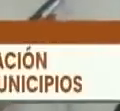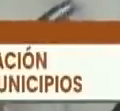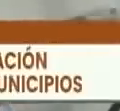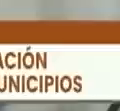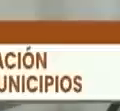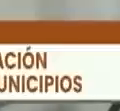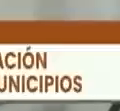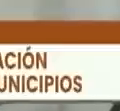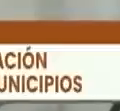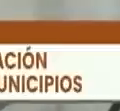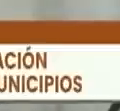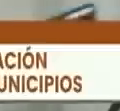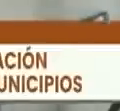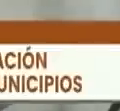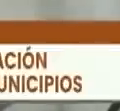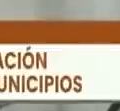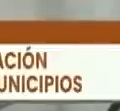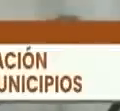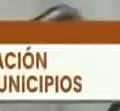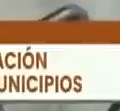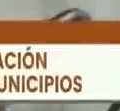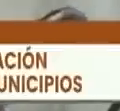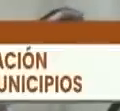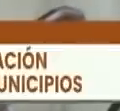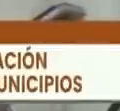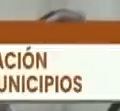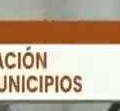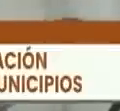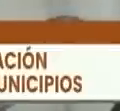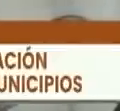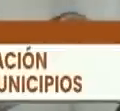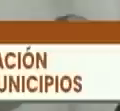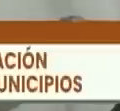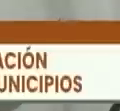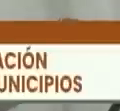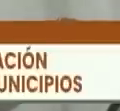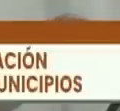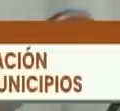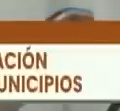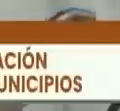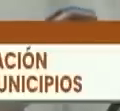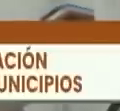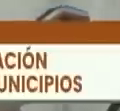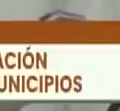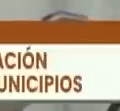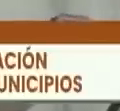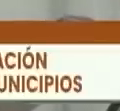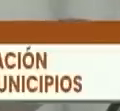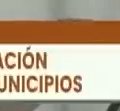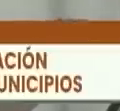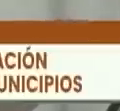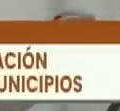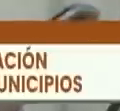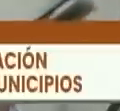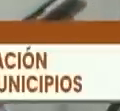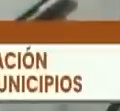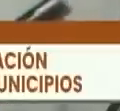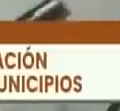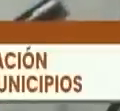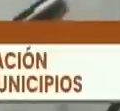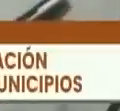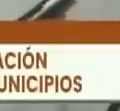ejemplo, que hay municipios donde el costo es bastante elevado, ¿no? Esa es la primera pregunta. La segunda, por supuesto,